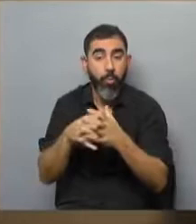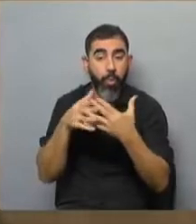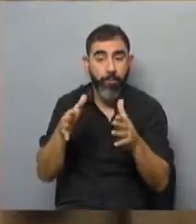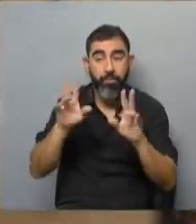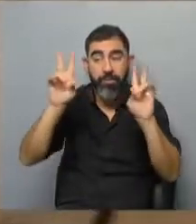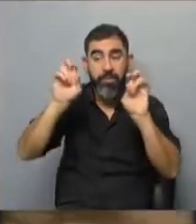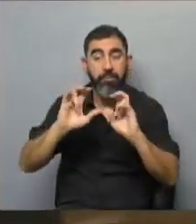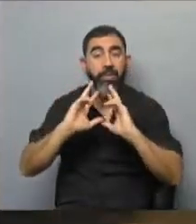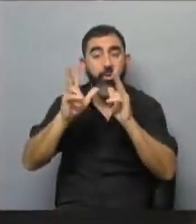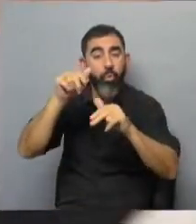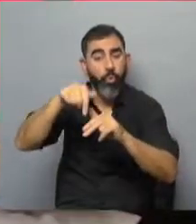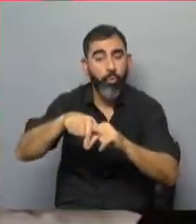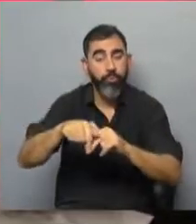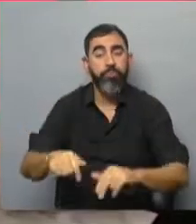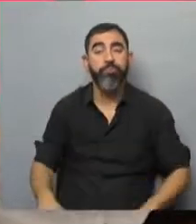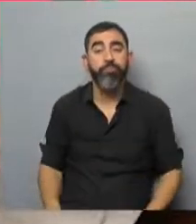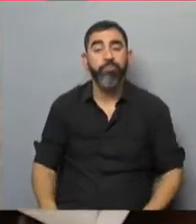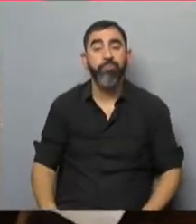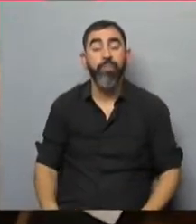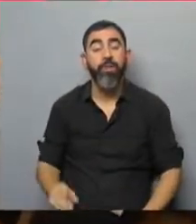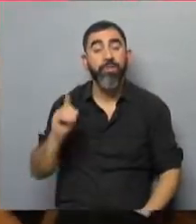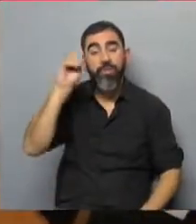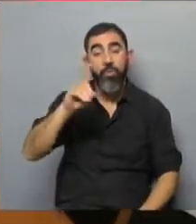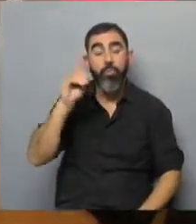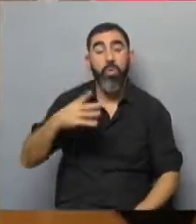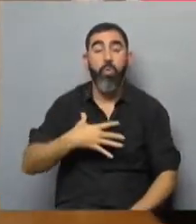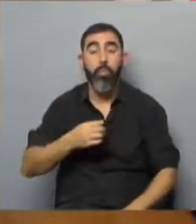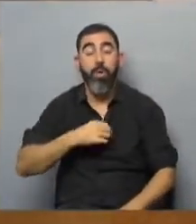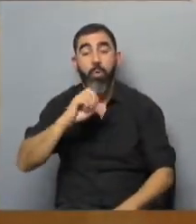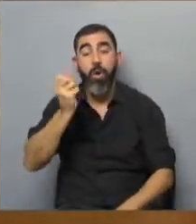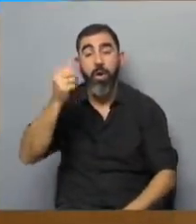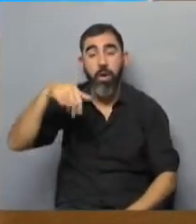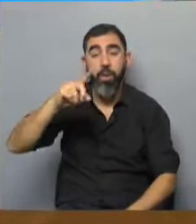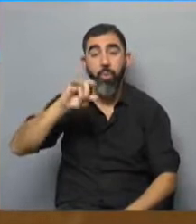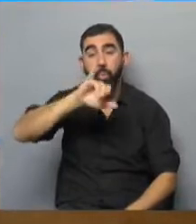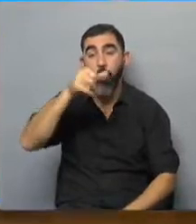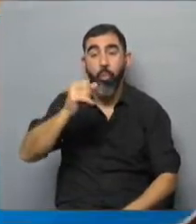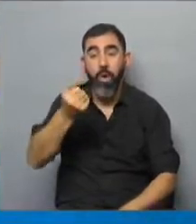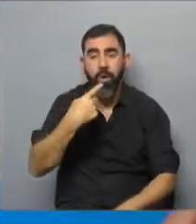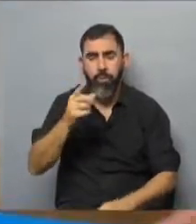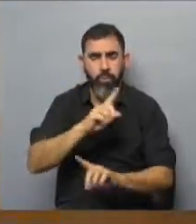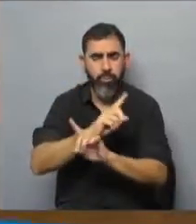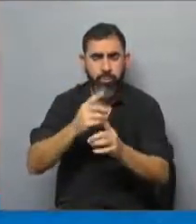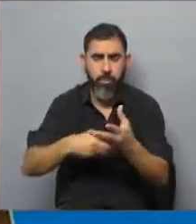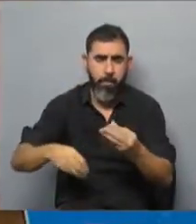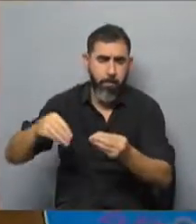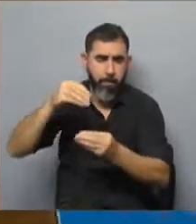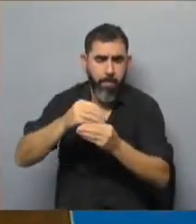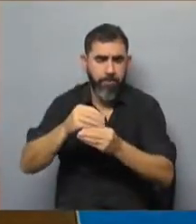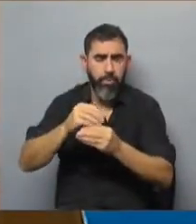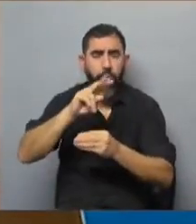tema se pronunció hoy aquí en Ciudad Viva el diputado herrerista Sebastián Andújar, quien descartó que haya incrementos por encima de